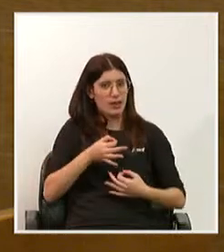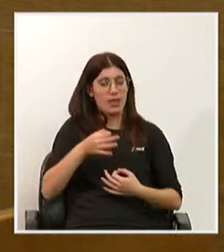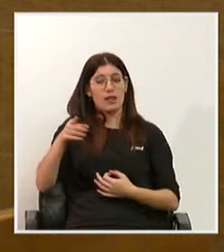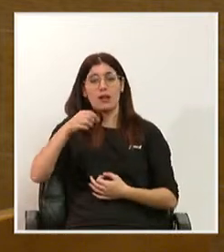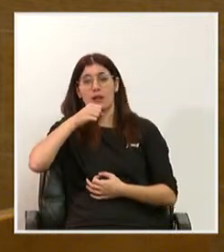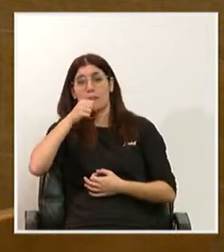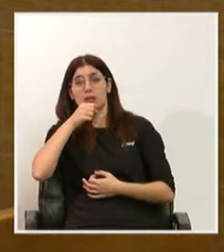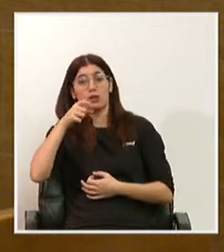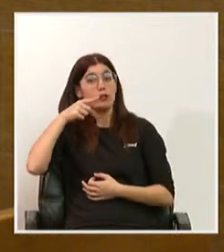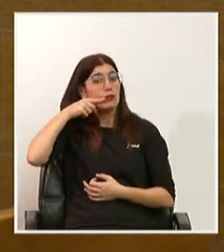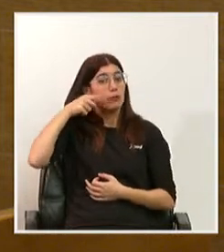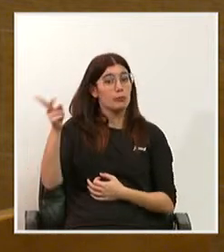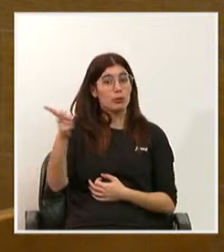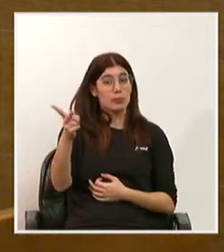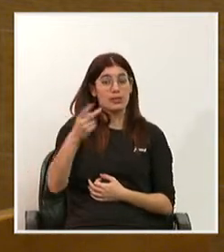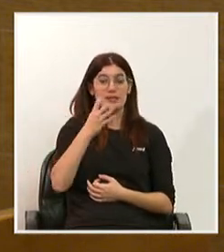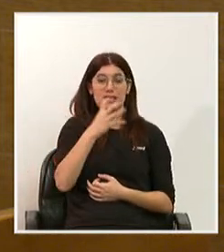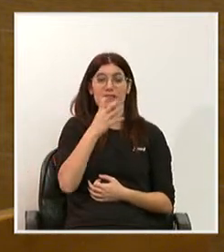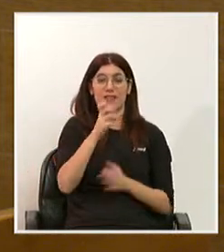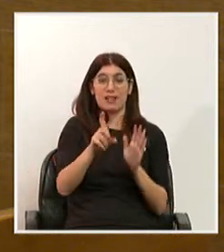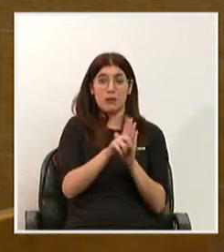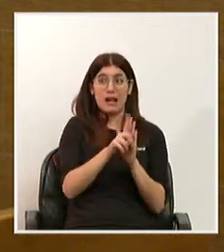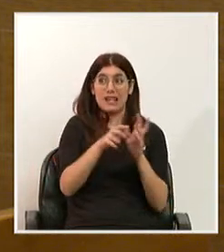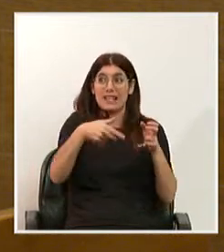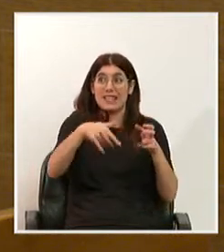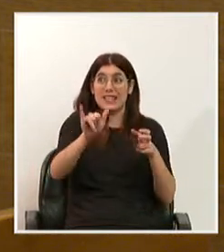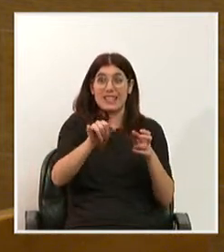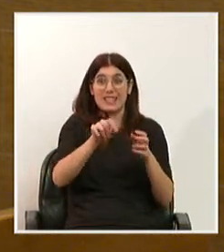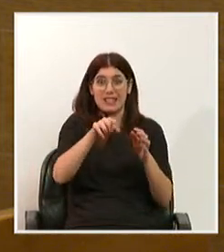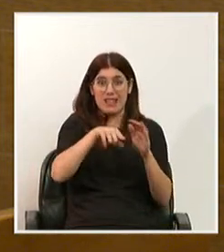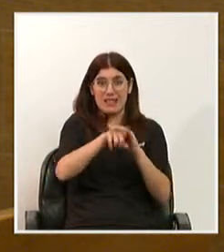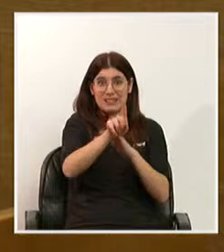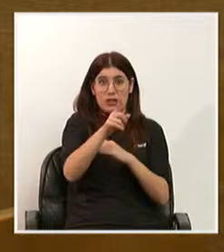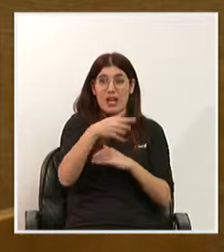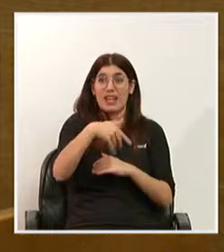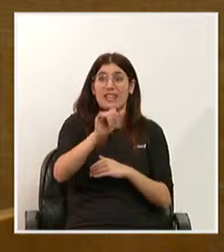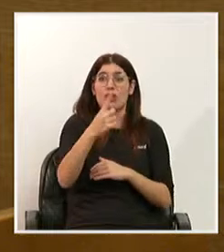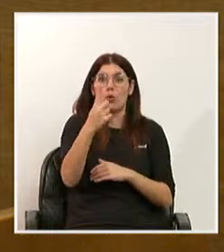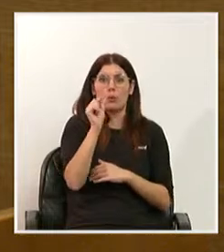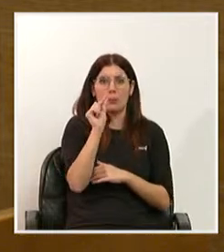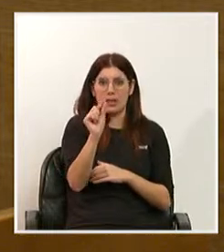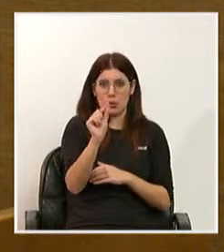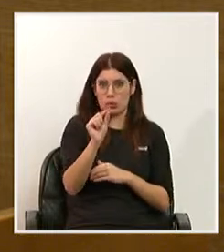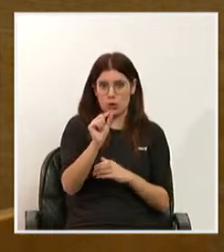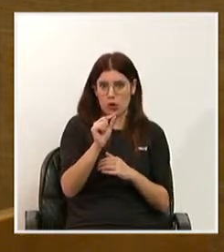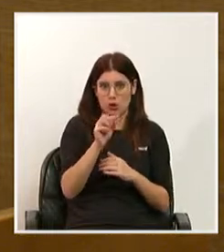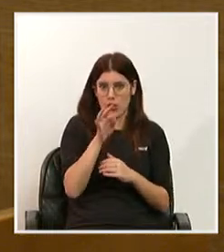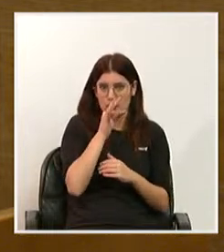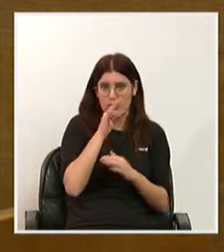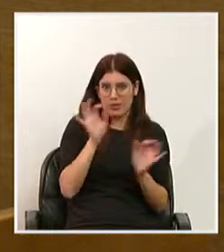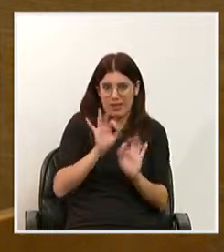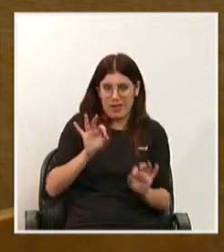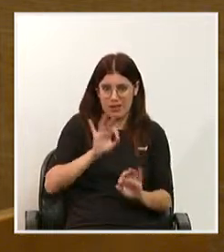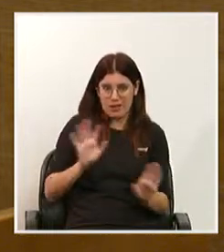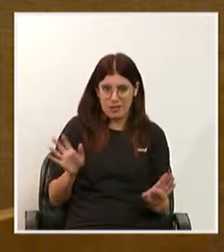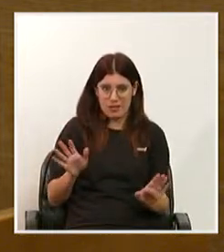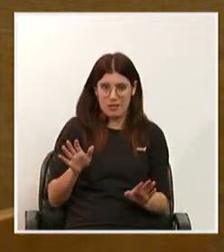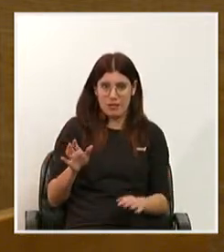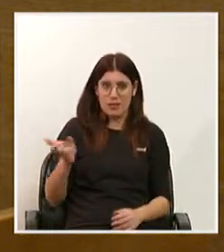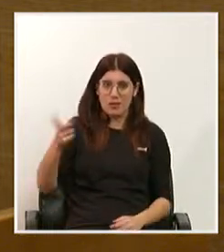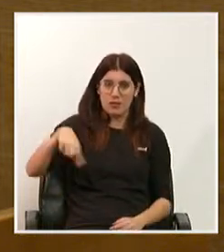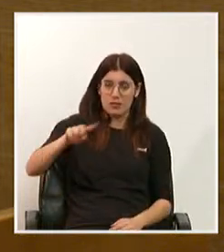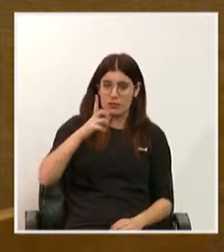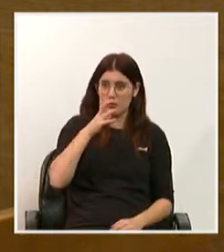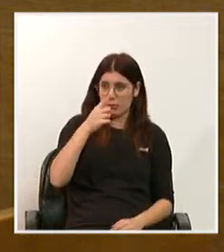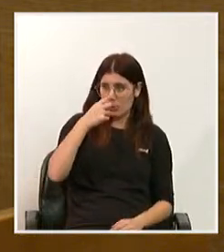reivindican una ley que ni siquiera llegaron a desarrollar ni un minuto en vigor señorías ni uno tienen nostalgia por un